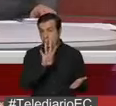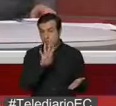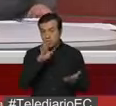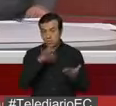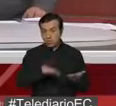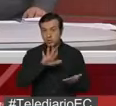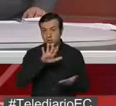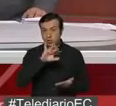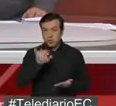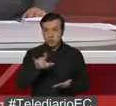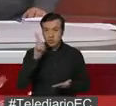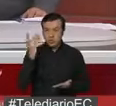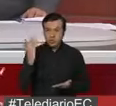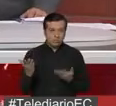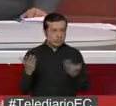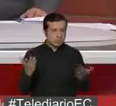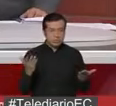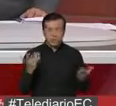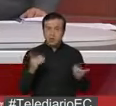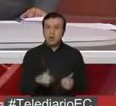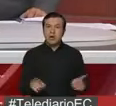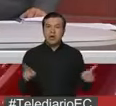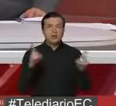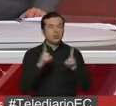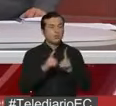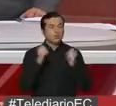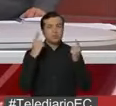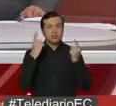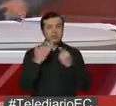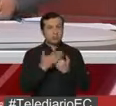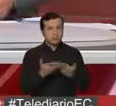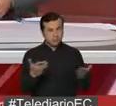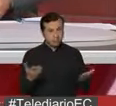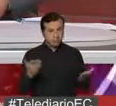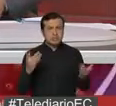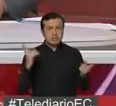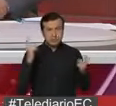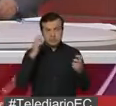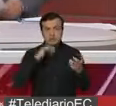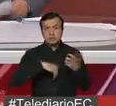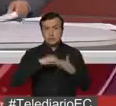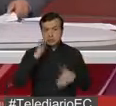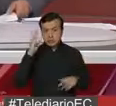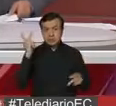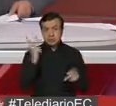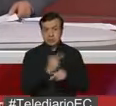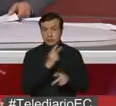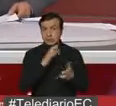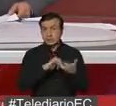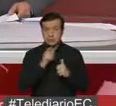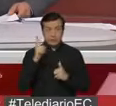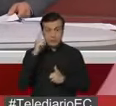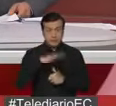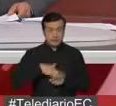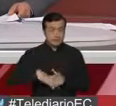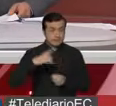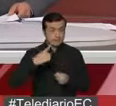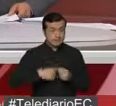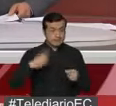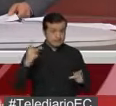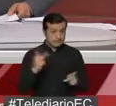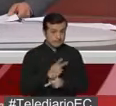el 5 de julio. Estas cifras y estas estadísticas se podrían complicar o agudizar aún más en la capital.